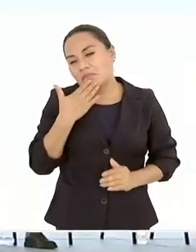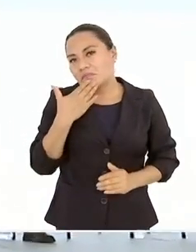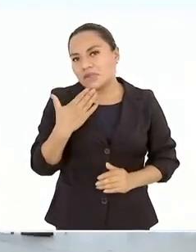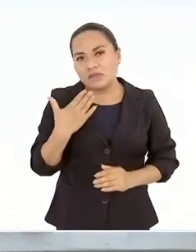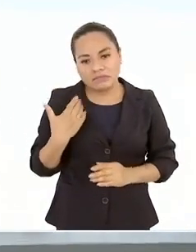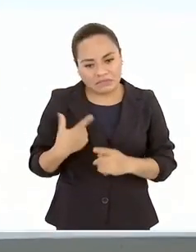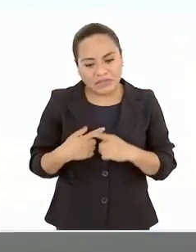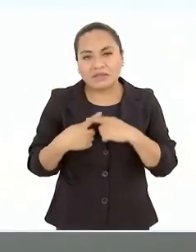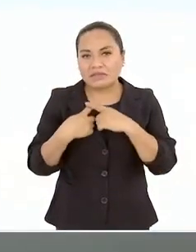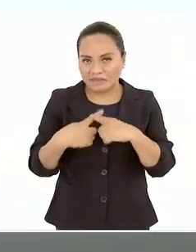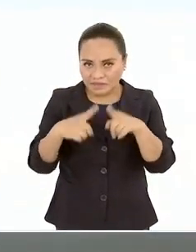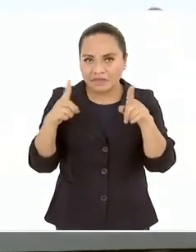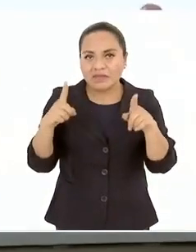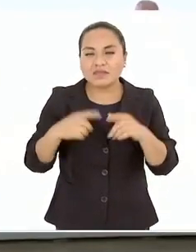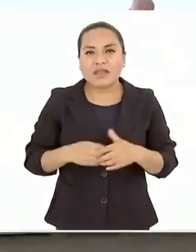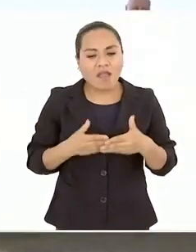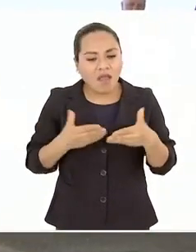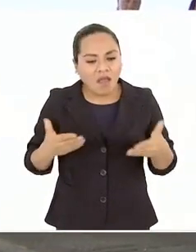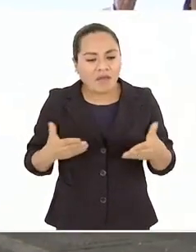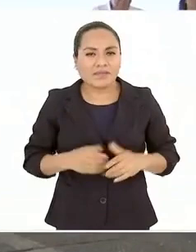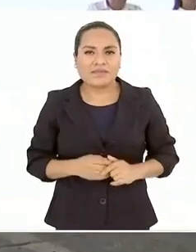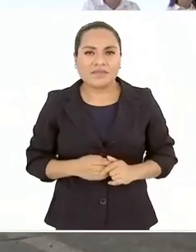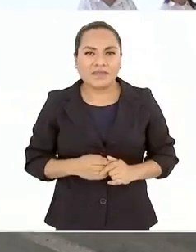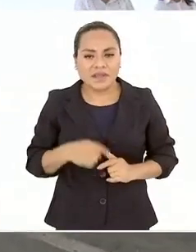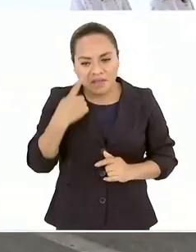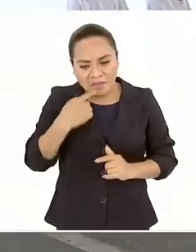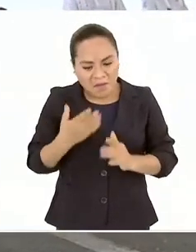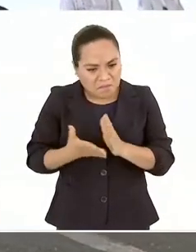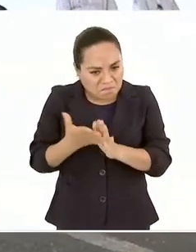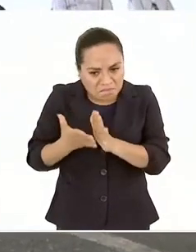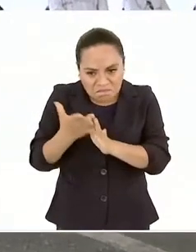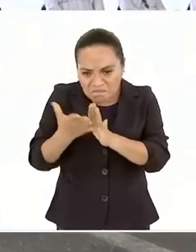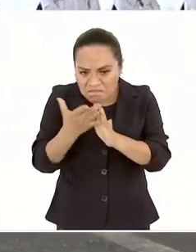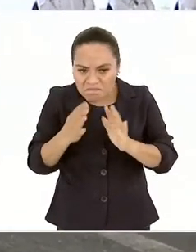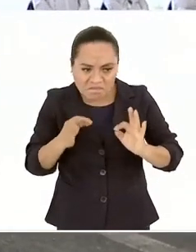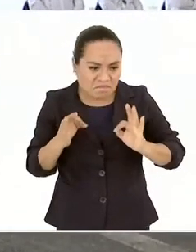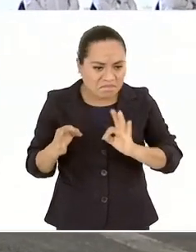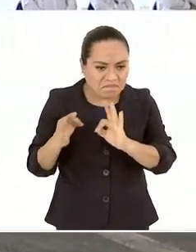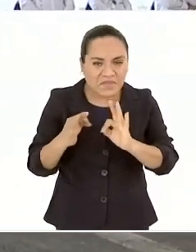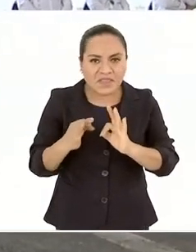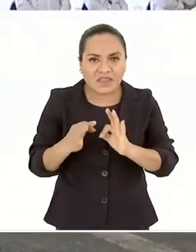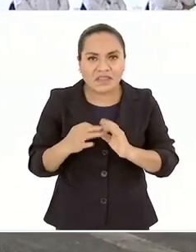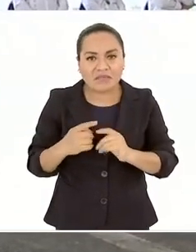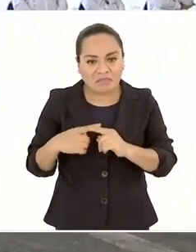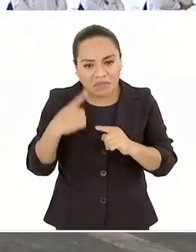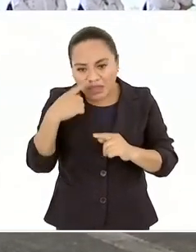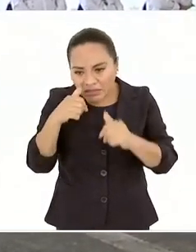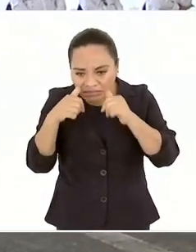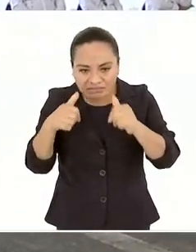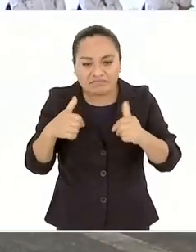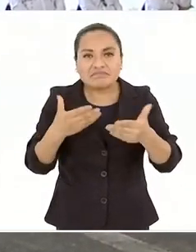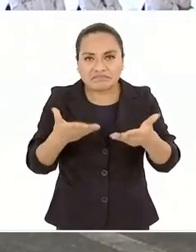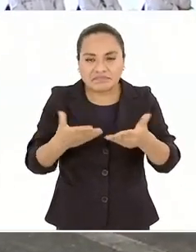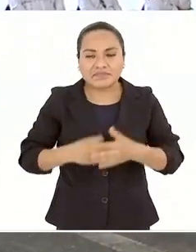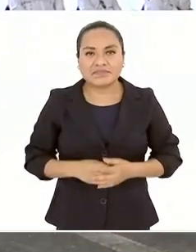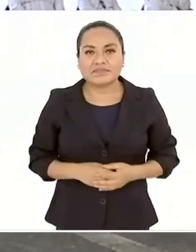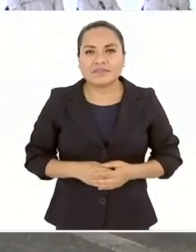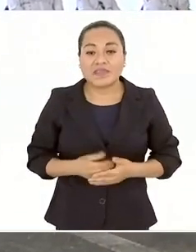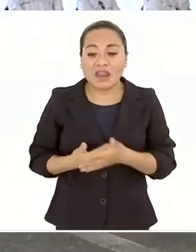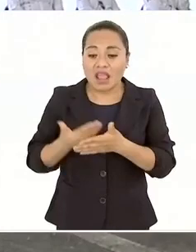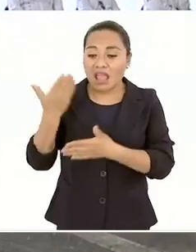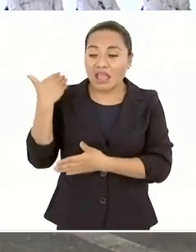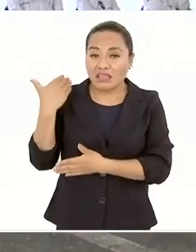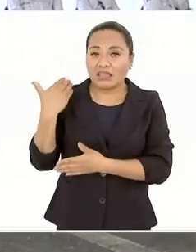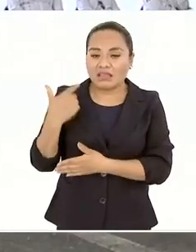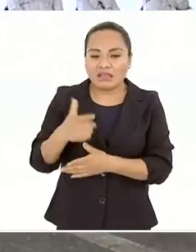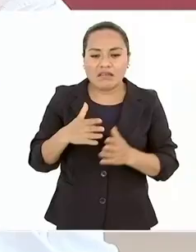Ahora se trata de construir la infraestructura, porque quedaron abandonados